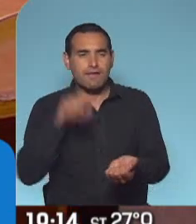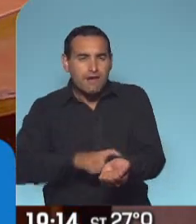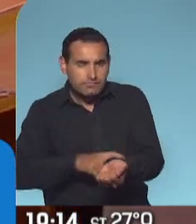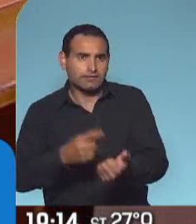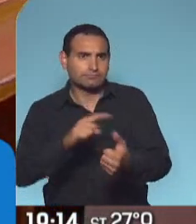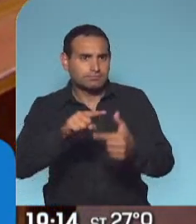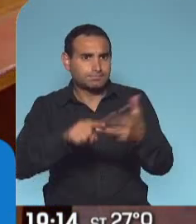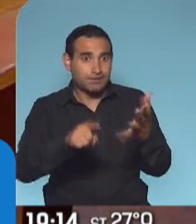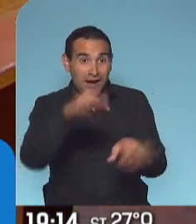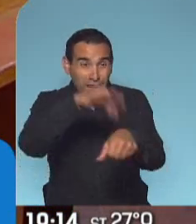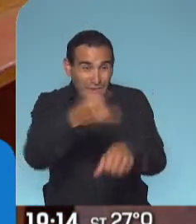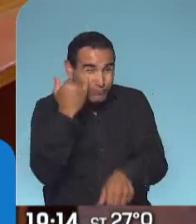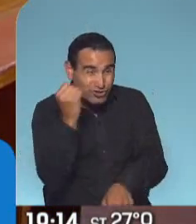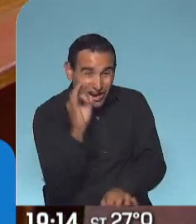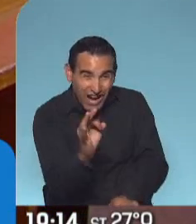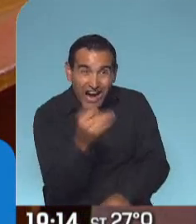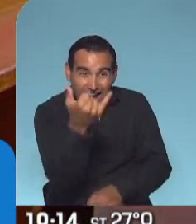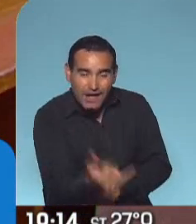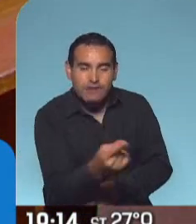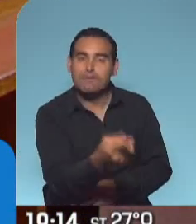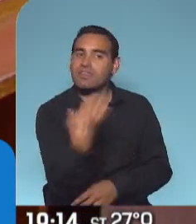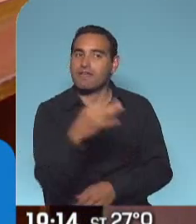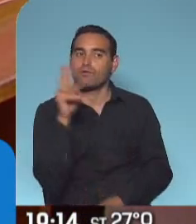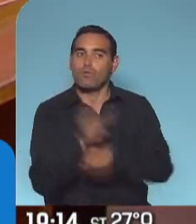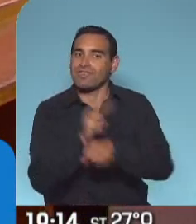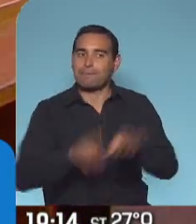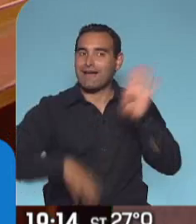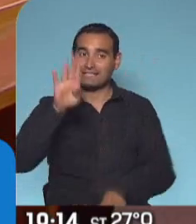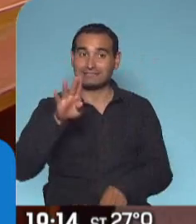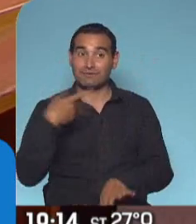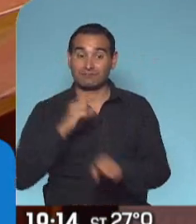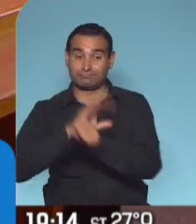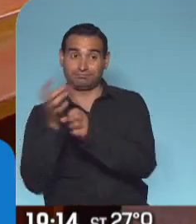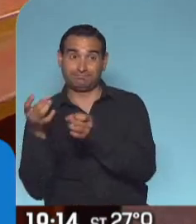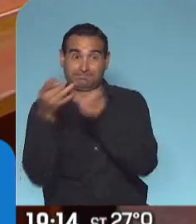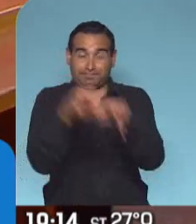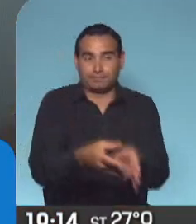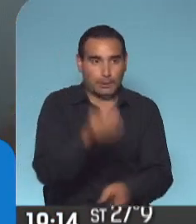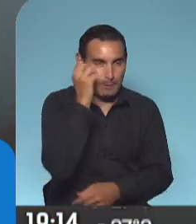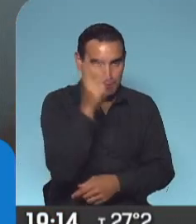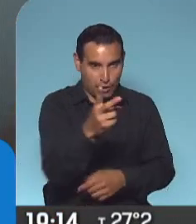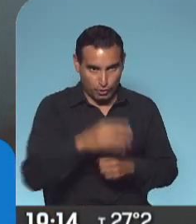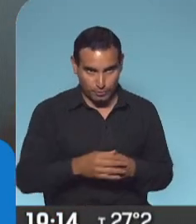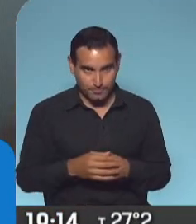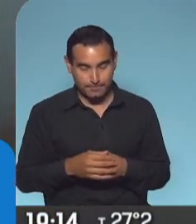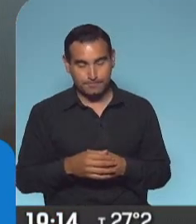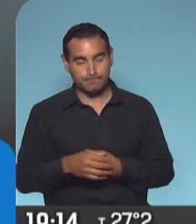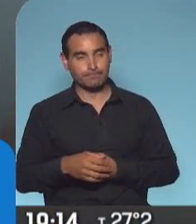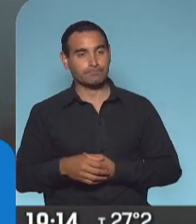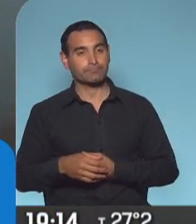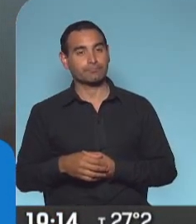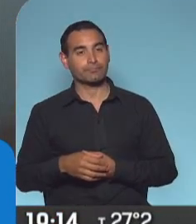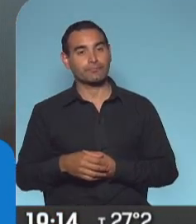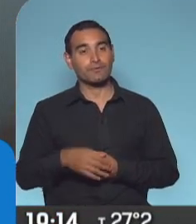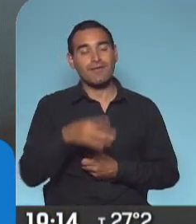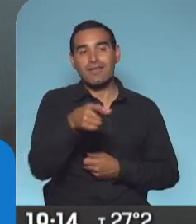apoyo requieren, los que más tenemos que proteger, los que requieren obviamente una condición que tendrá